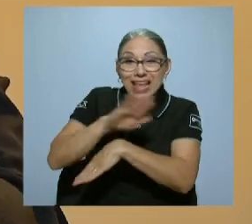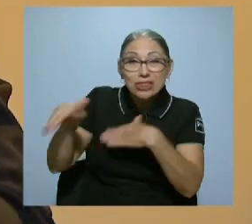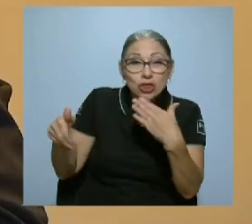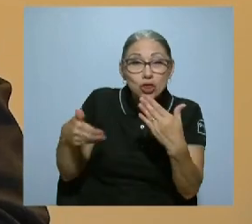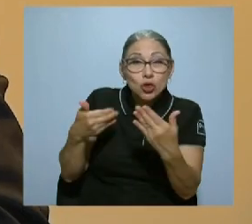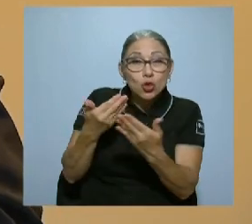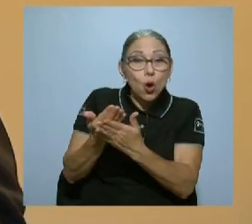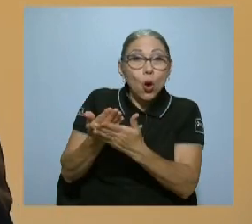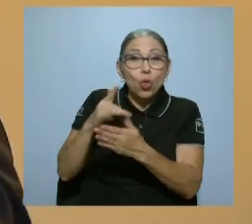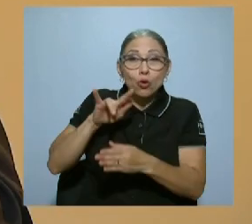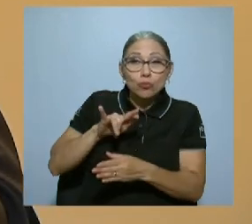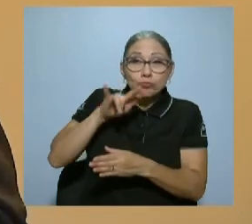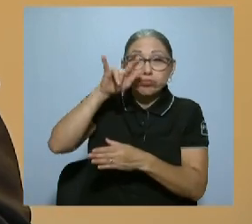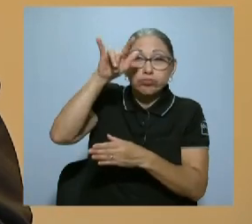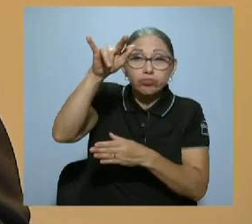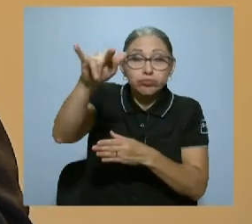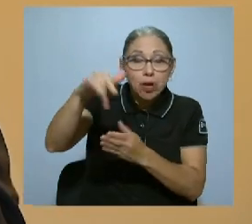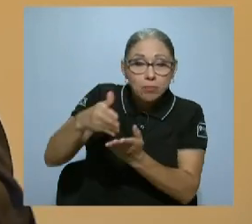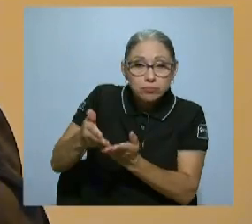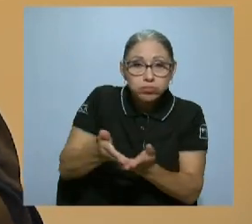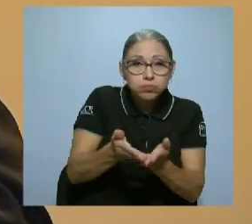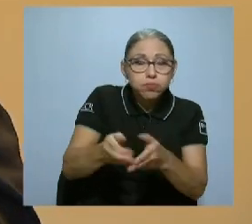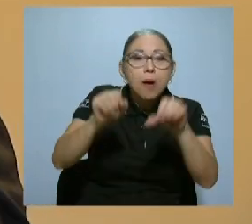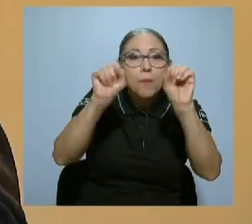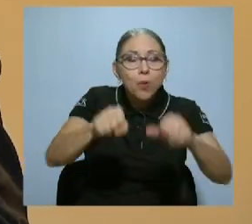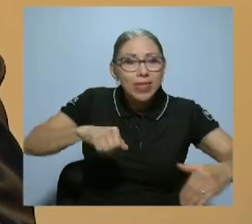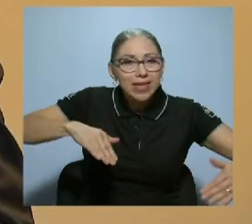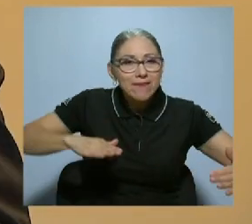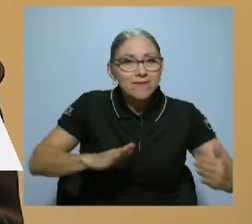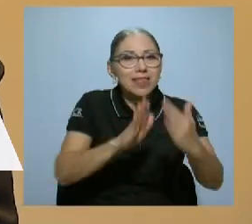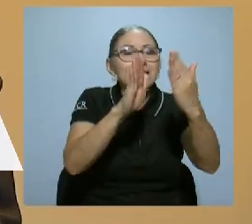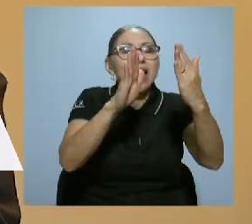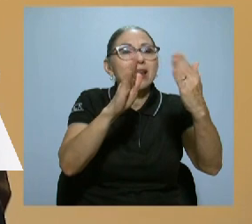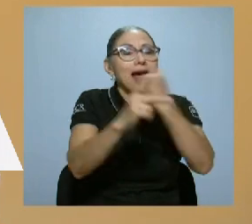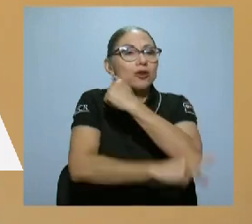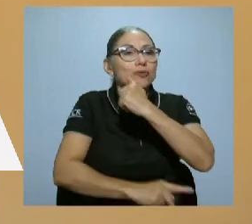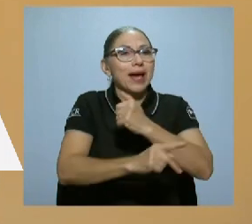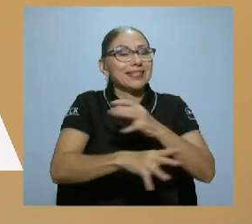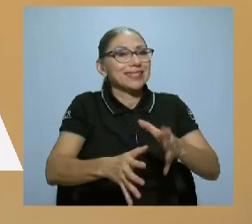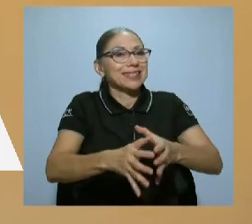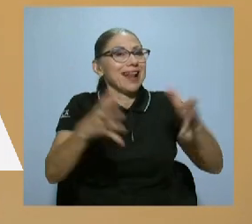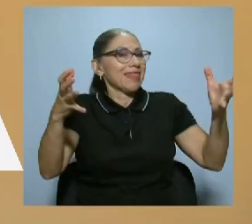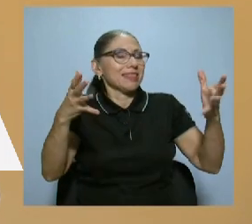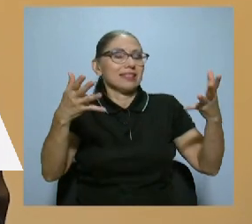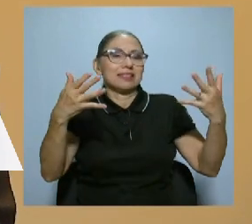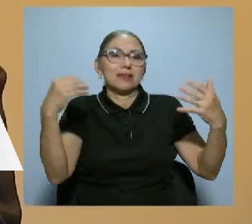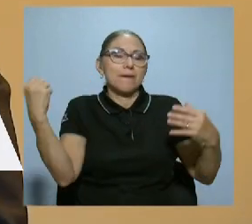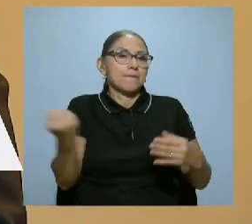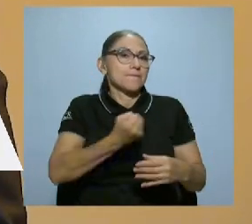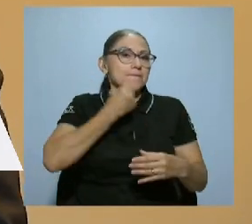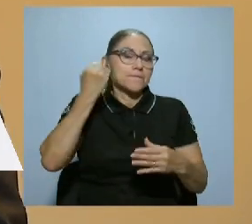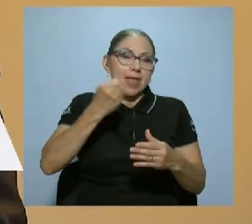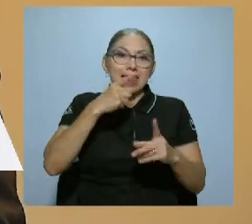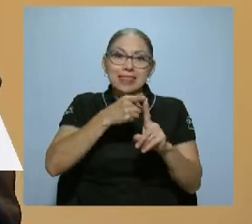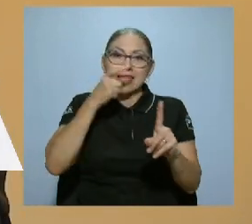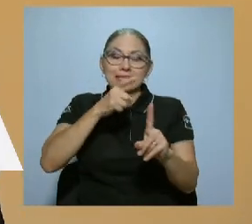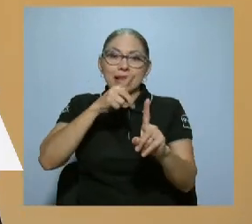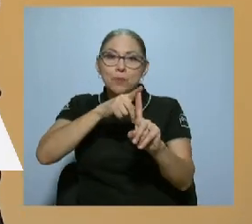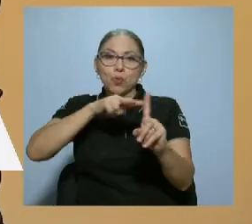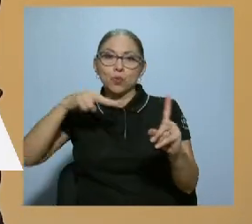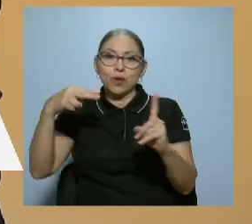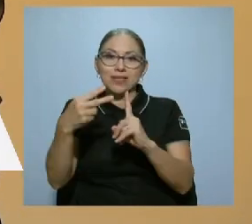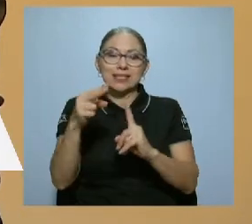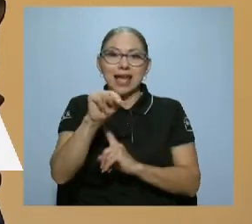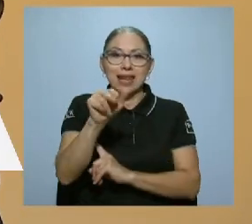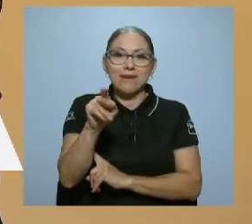capacidad de enfrentar a los grandes todos juntos, desde el punto de vista estrictamente naval estamos hablando. Entonces la capacidad